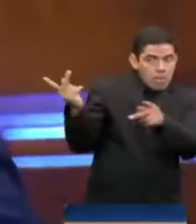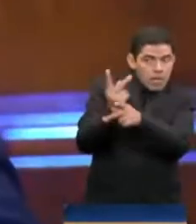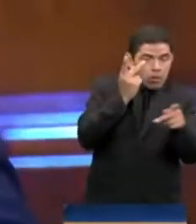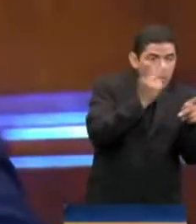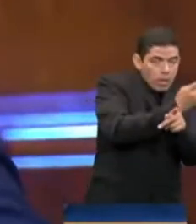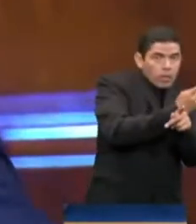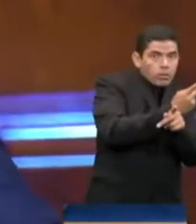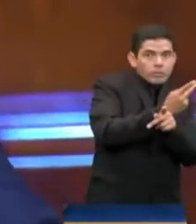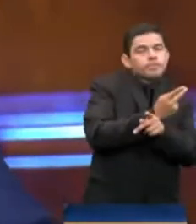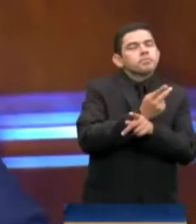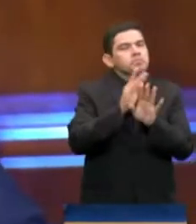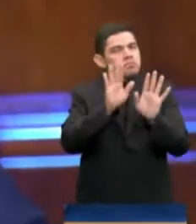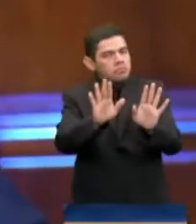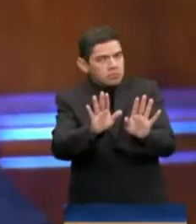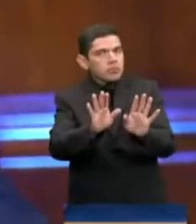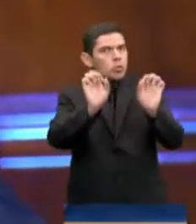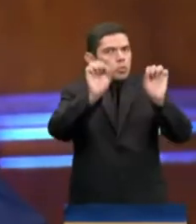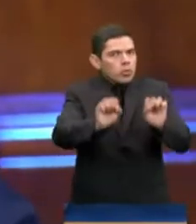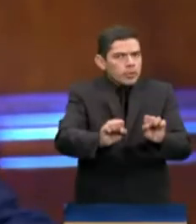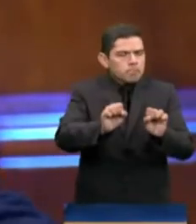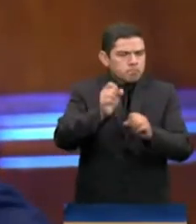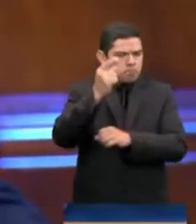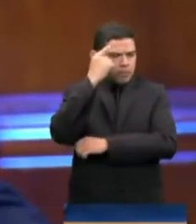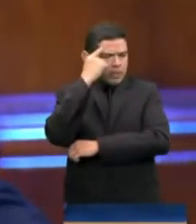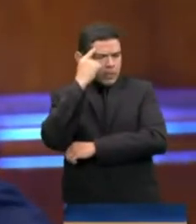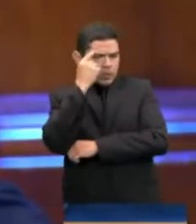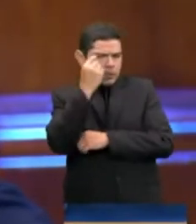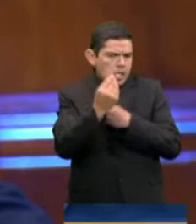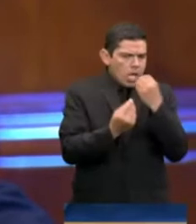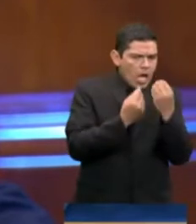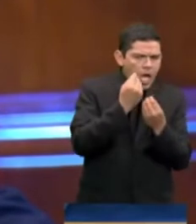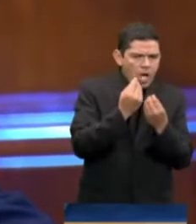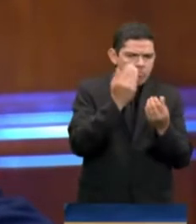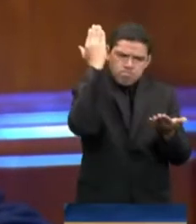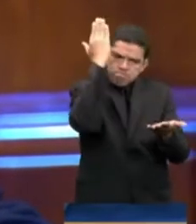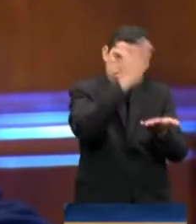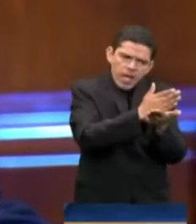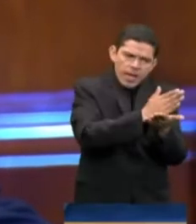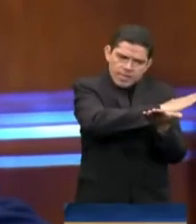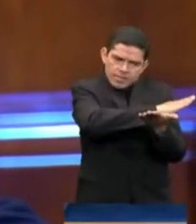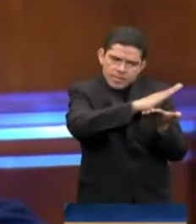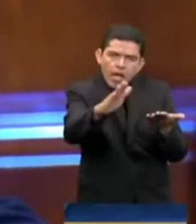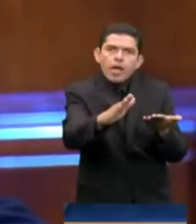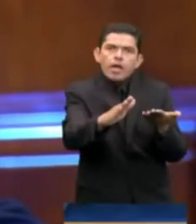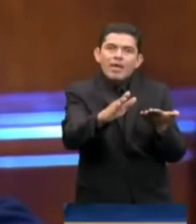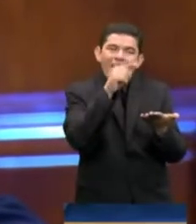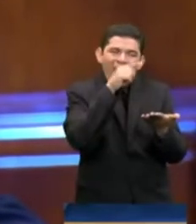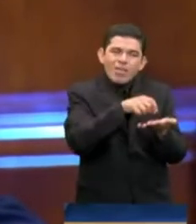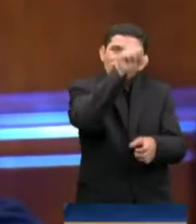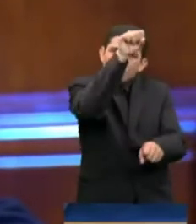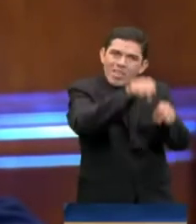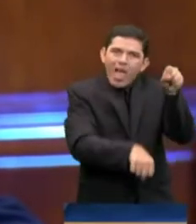sabido anticiparnos como buenos cirujanos para extirpar con antelación un tumor